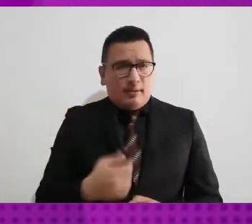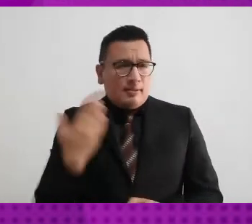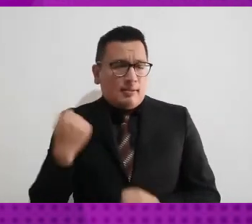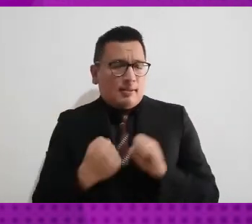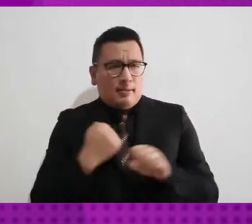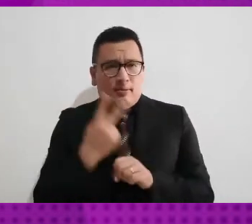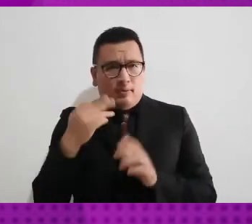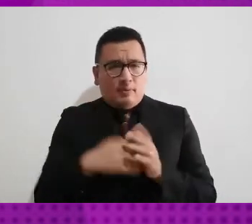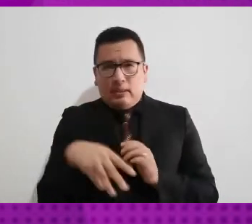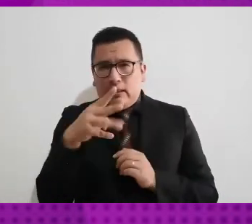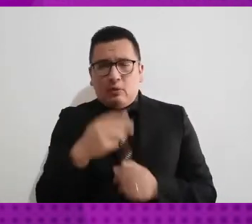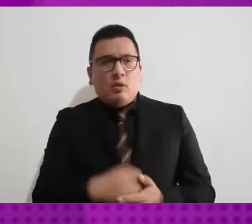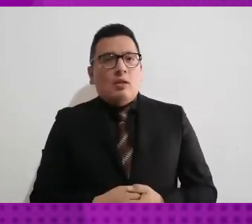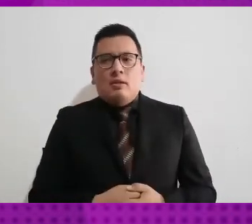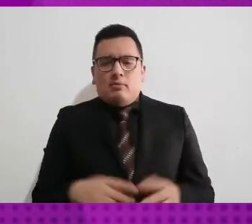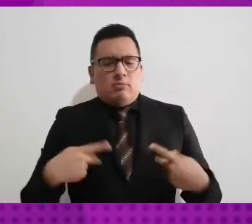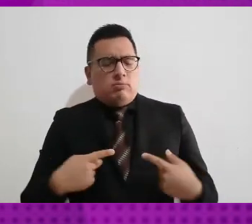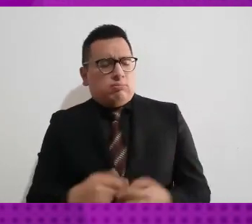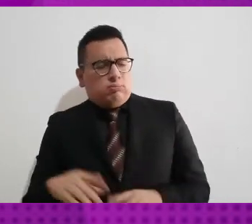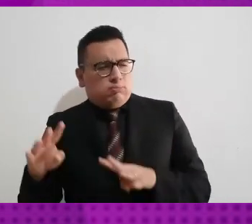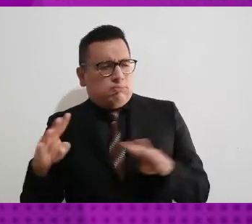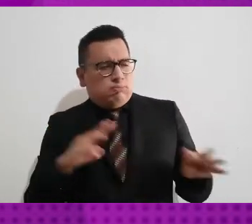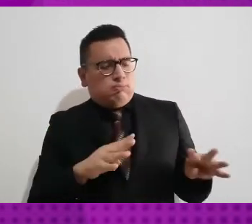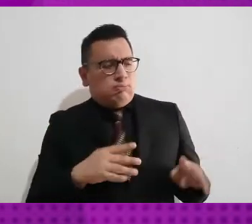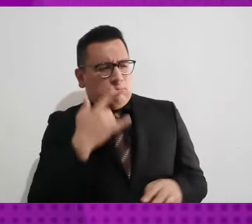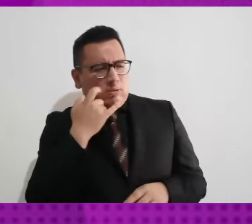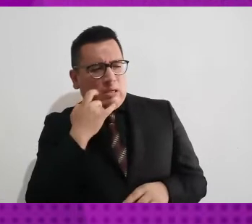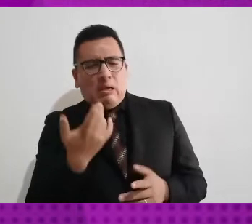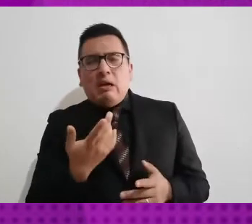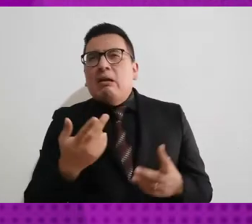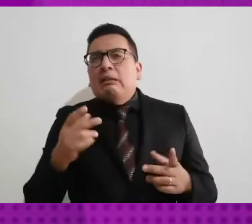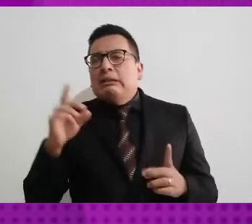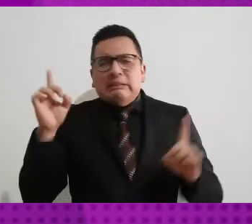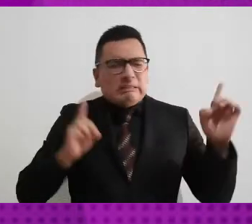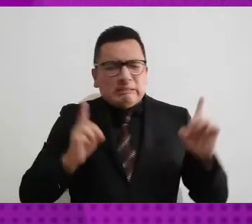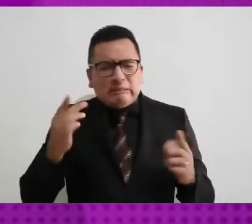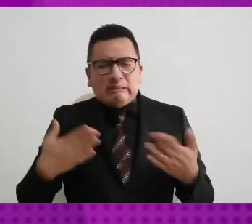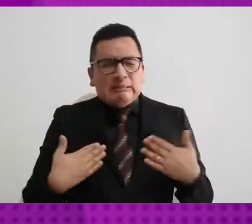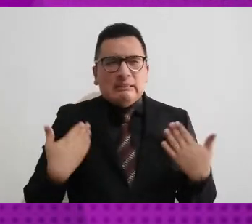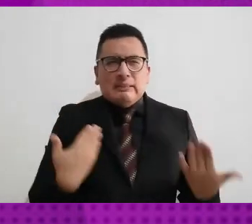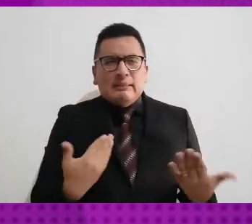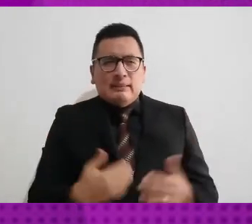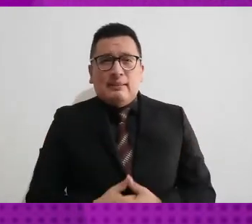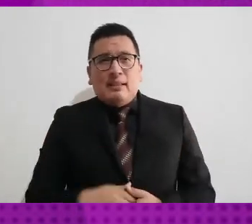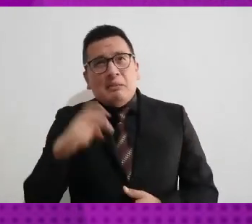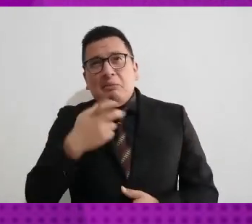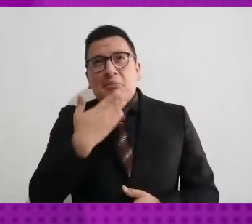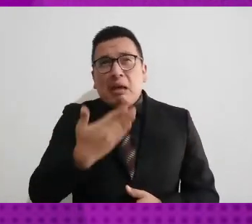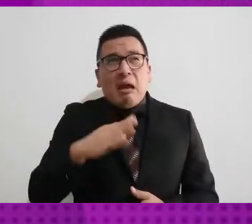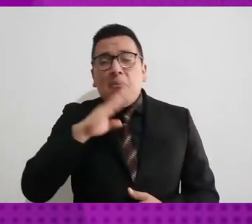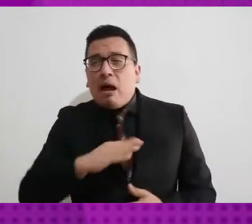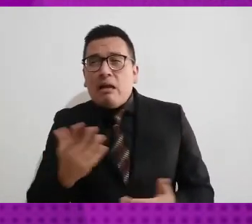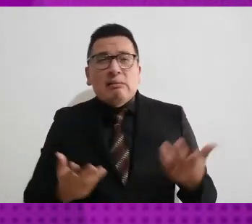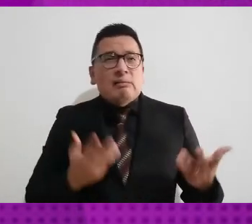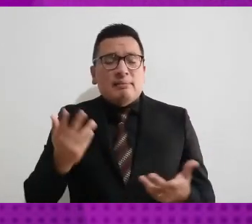surgió con la reforma del 2014, por supuesto que llamaba mucho la atención, habían muchas dudas, muchas inquietudes, si realmente se había